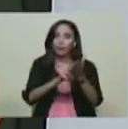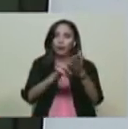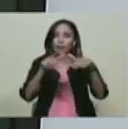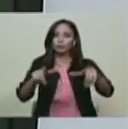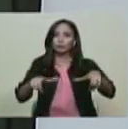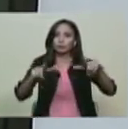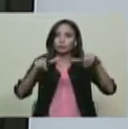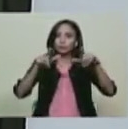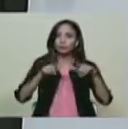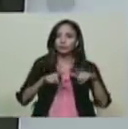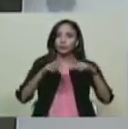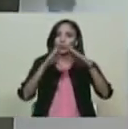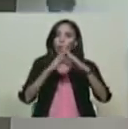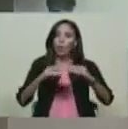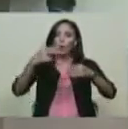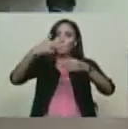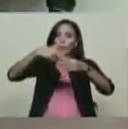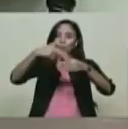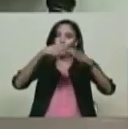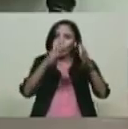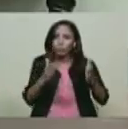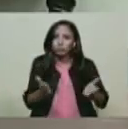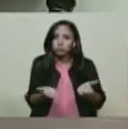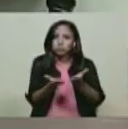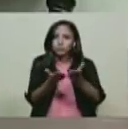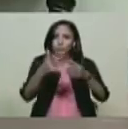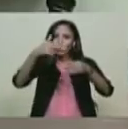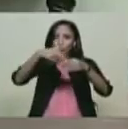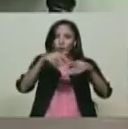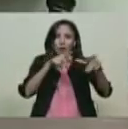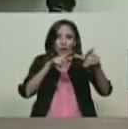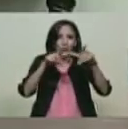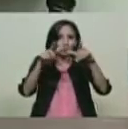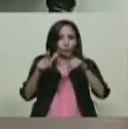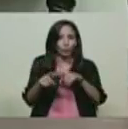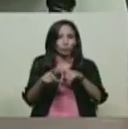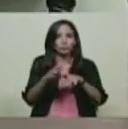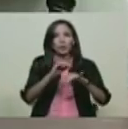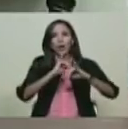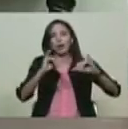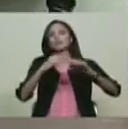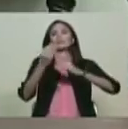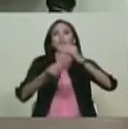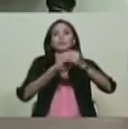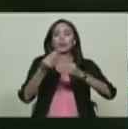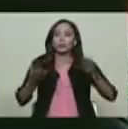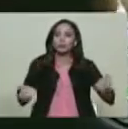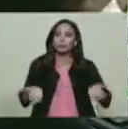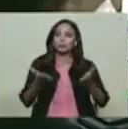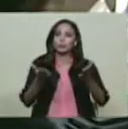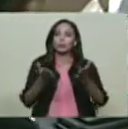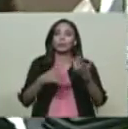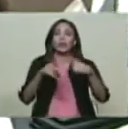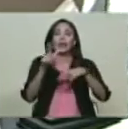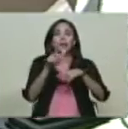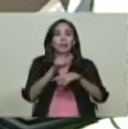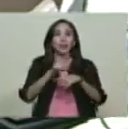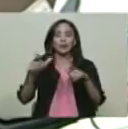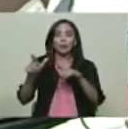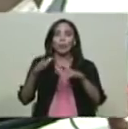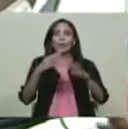de nuestras reservas petroleras ya legalmente constituidas. Y además, la activación y el uso